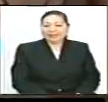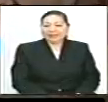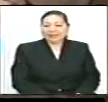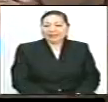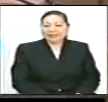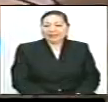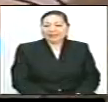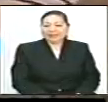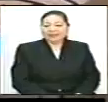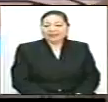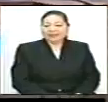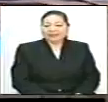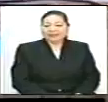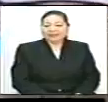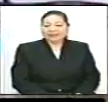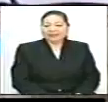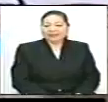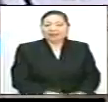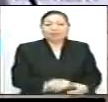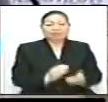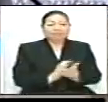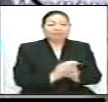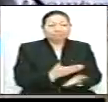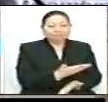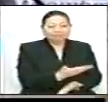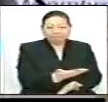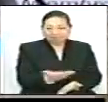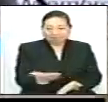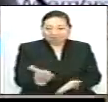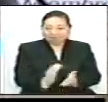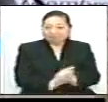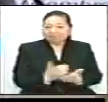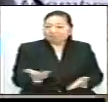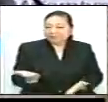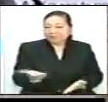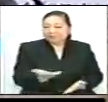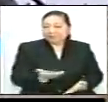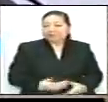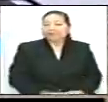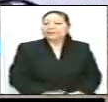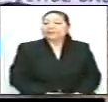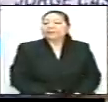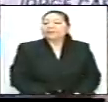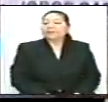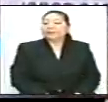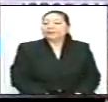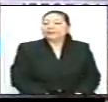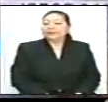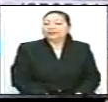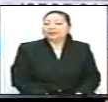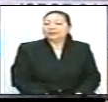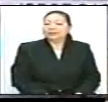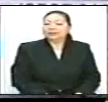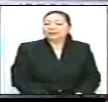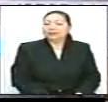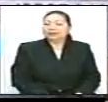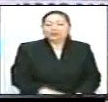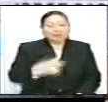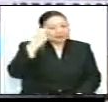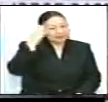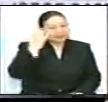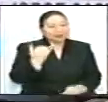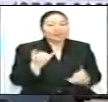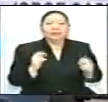Sí. Buenos días, señor presidente. Buenos días, señor ministro. Colegas congresistas. Creo que este